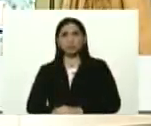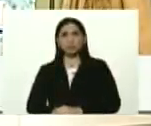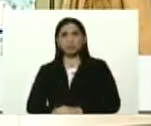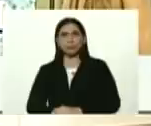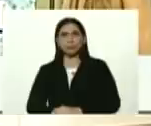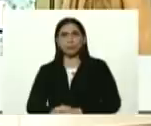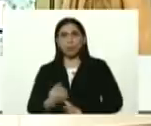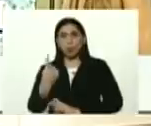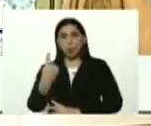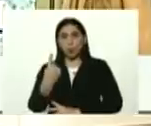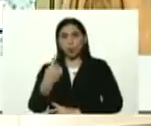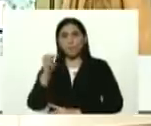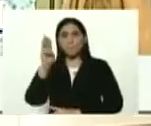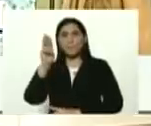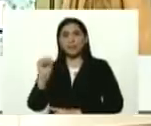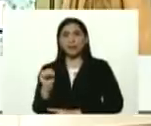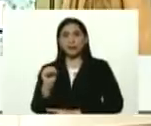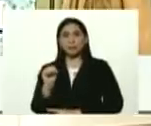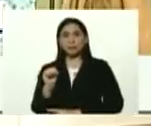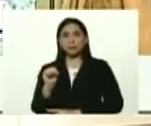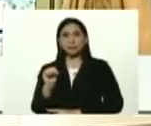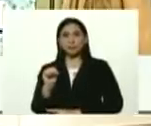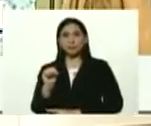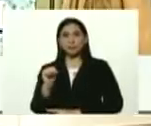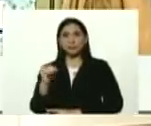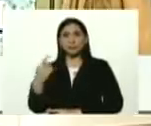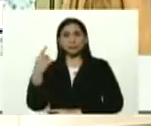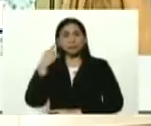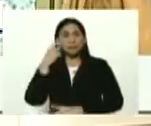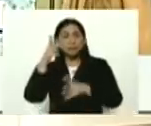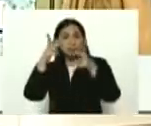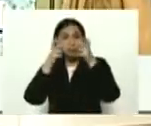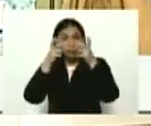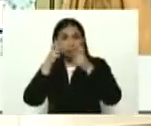Un caso de Petare, oído Petare,